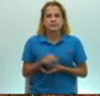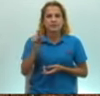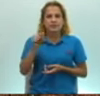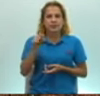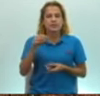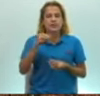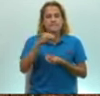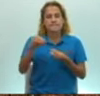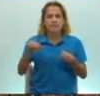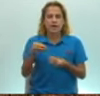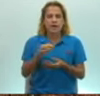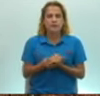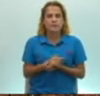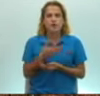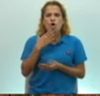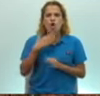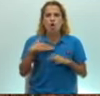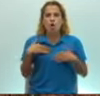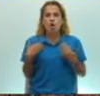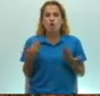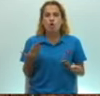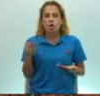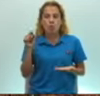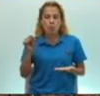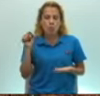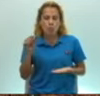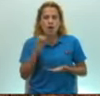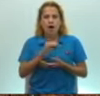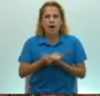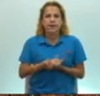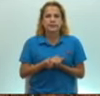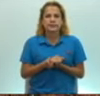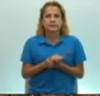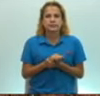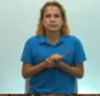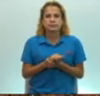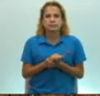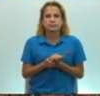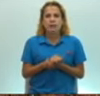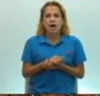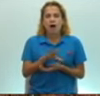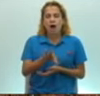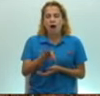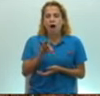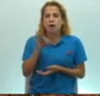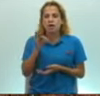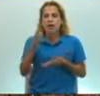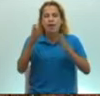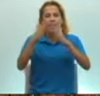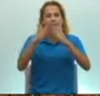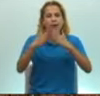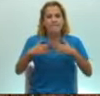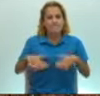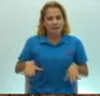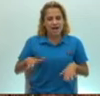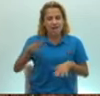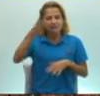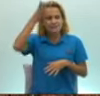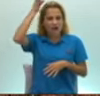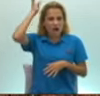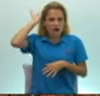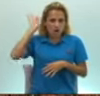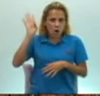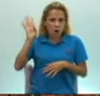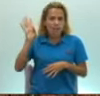a partir de lo que él llama este proceso. Por tanto, ¿cómo Octavio Augusto va a, de alguna manera, obtener la paz interna en